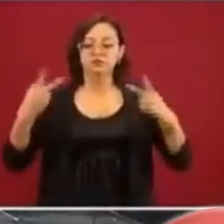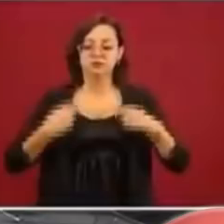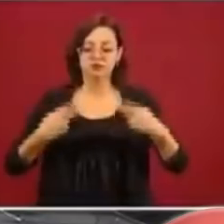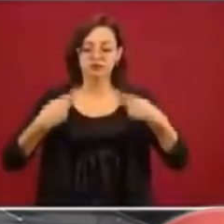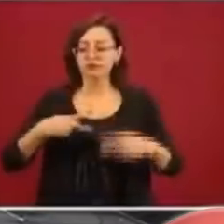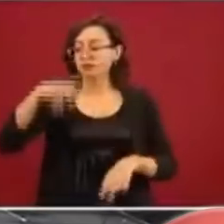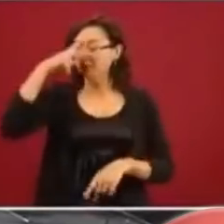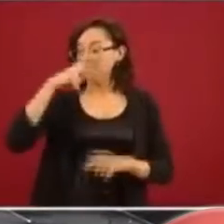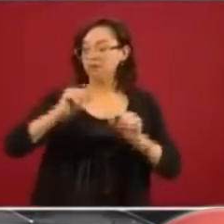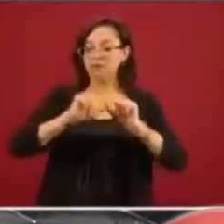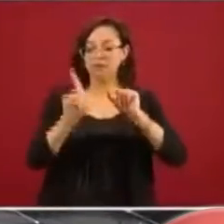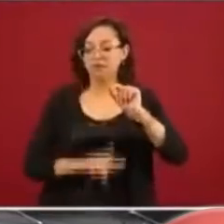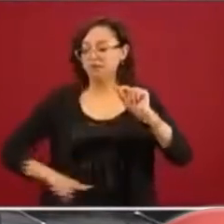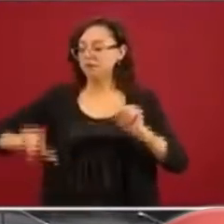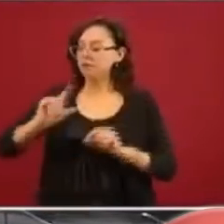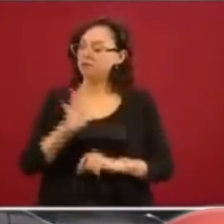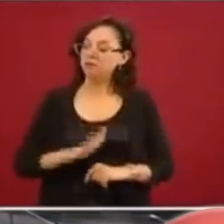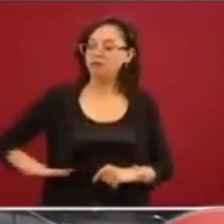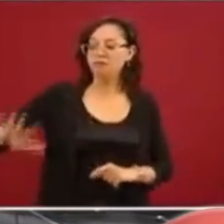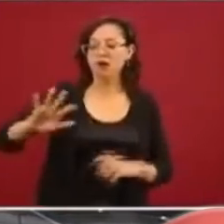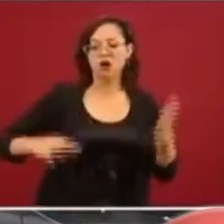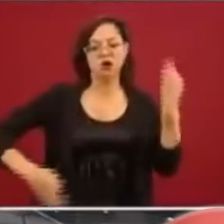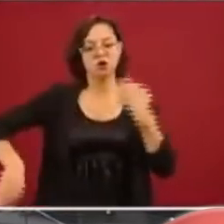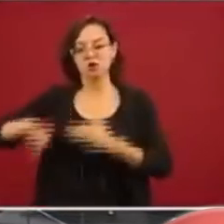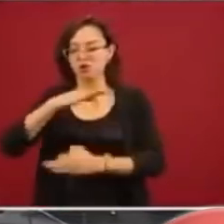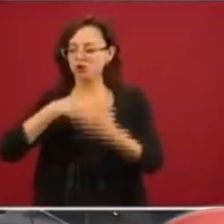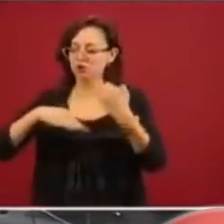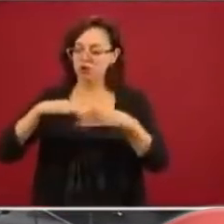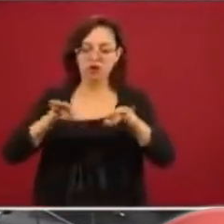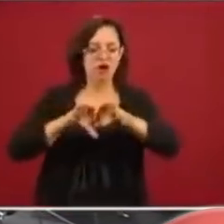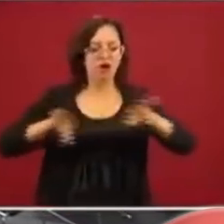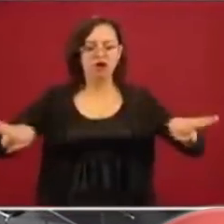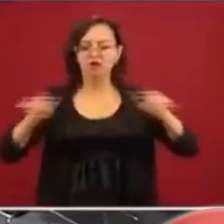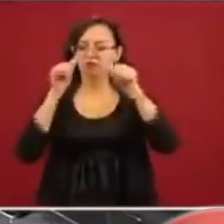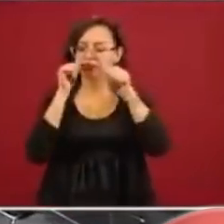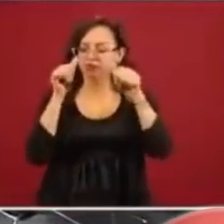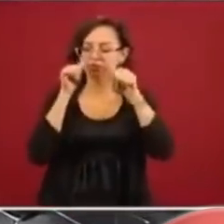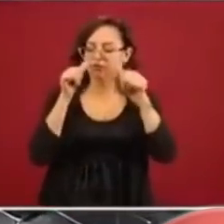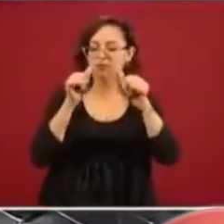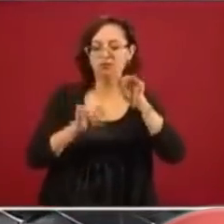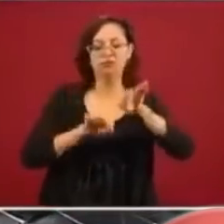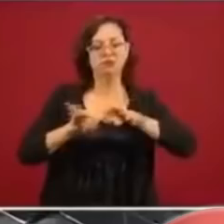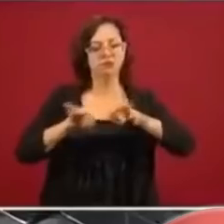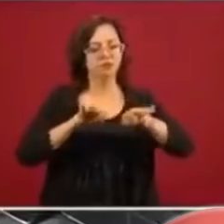mexicanos, para todos los mexicanos. Aquí no hay otra más que esa, es la